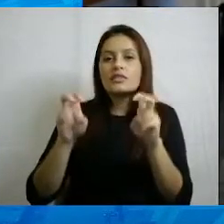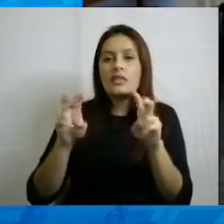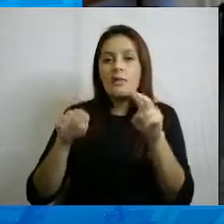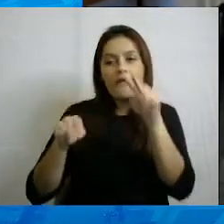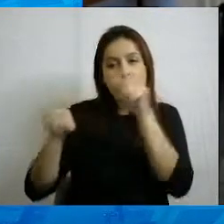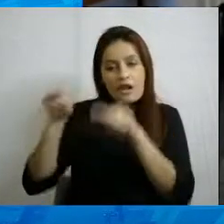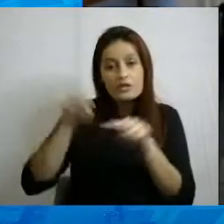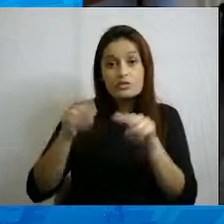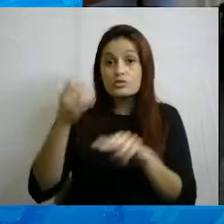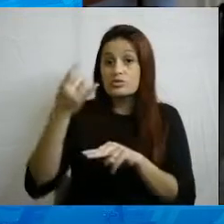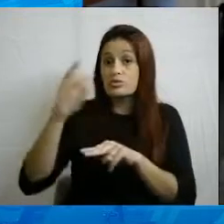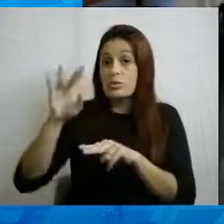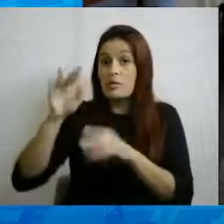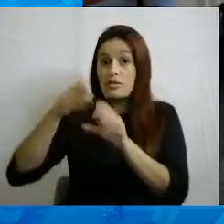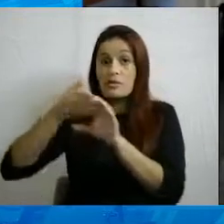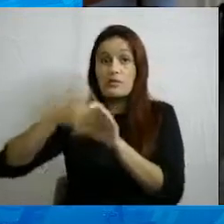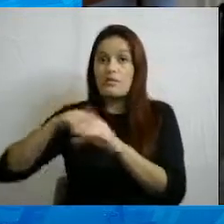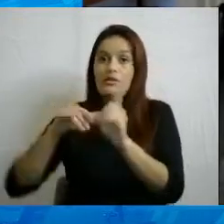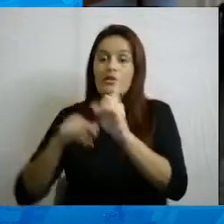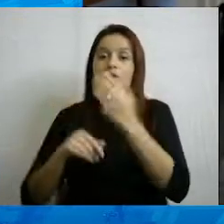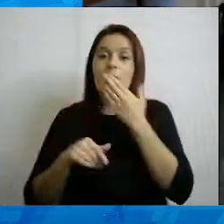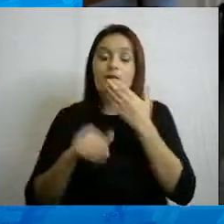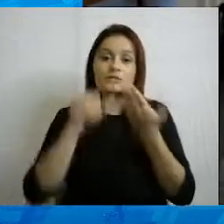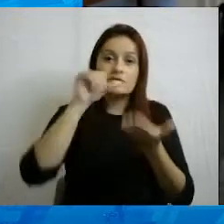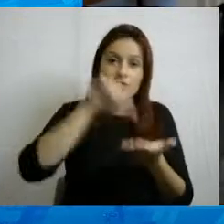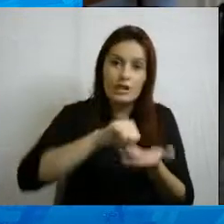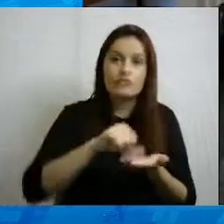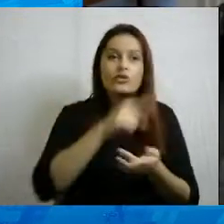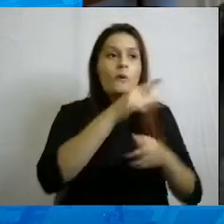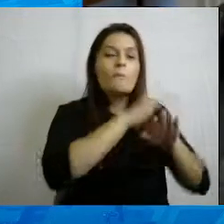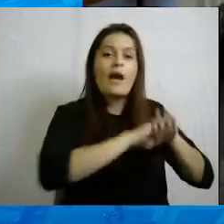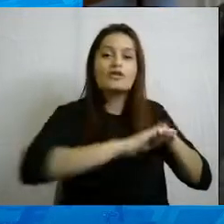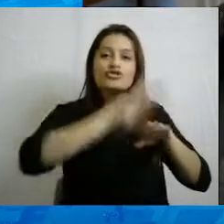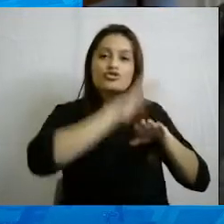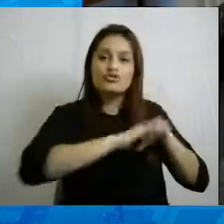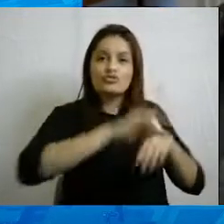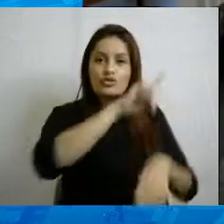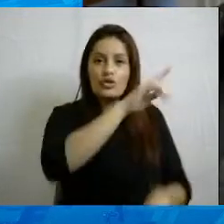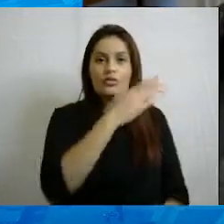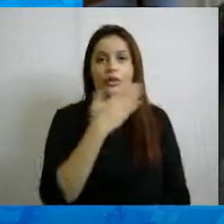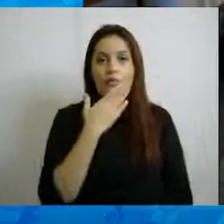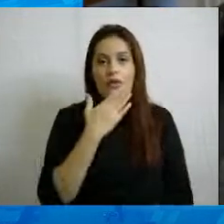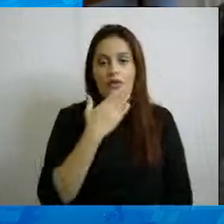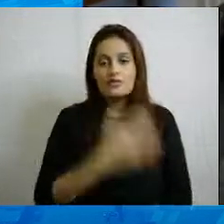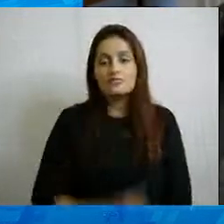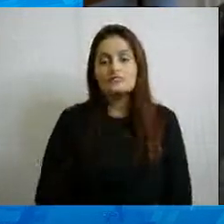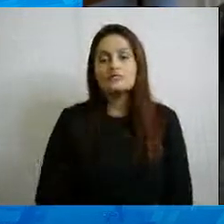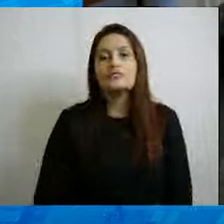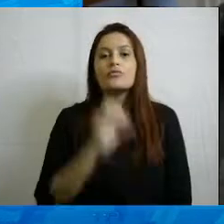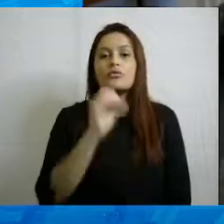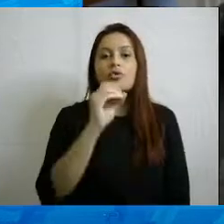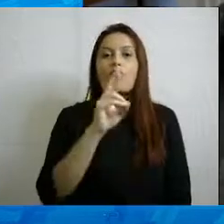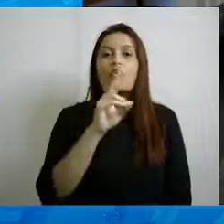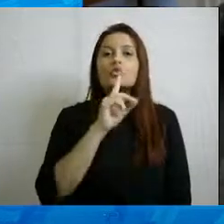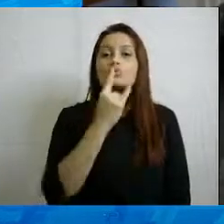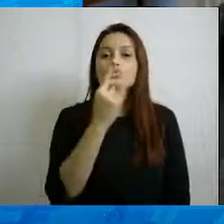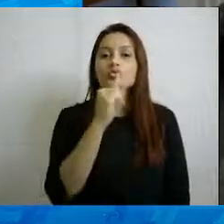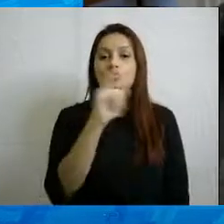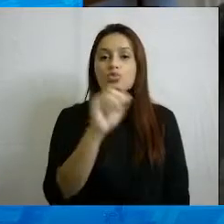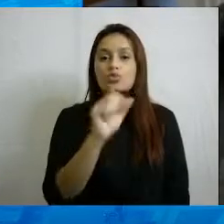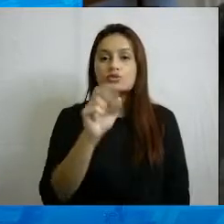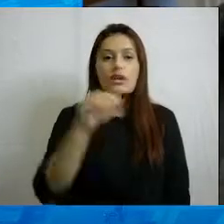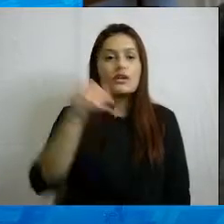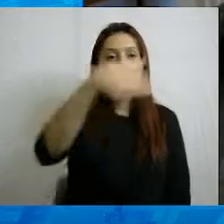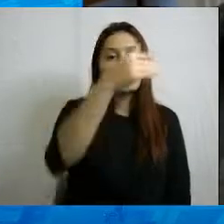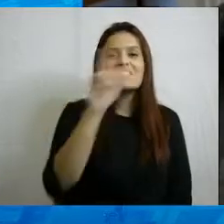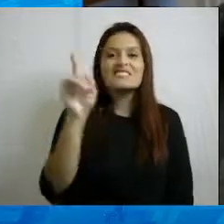solo en Pomaire, sino que también en el centro, en Manso, que también hemos conversado con la Cámara de Comercio, que es necesario, Ortúzar, Serrano y otras localidades